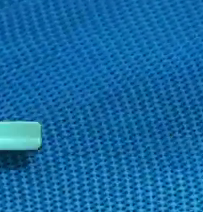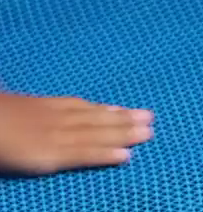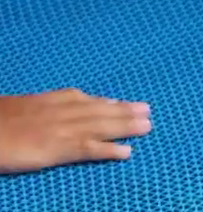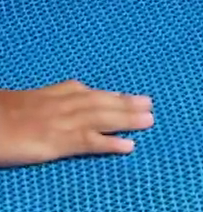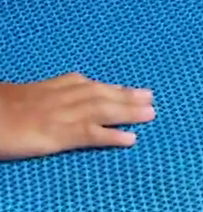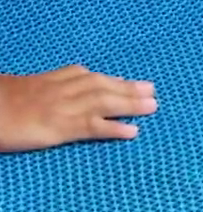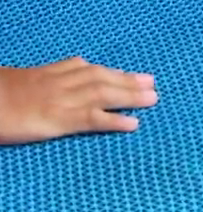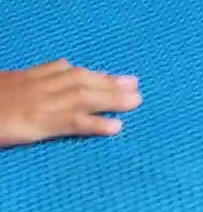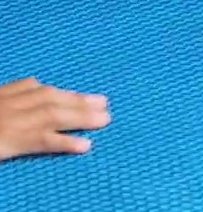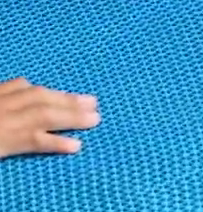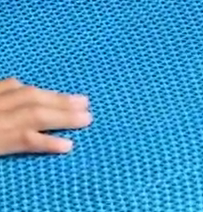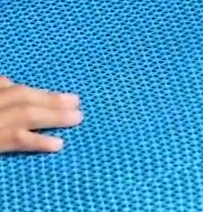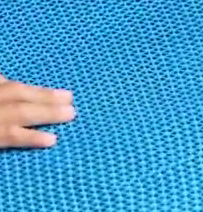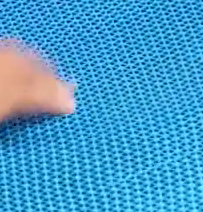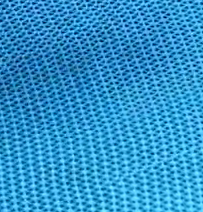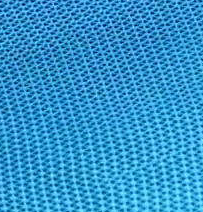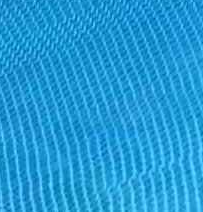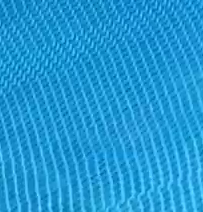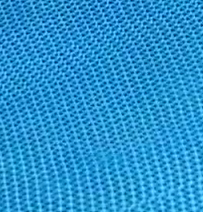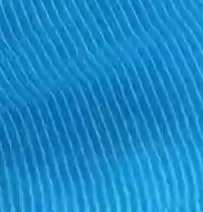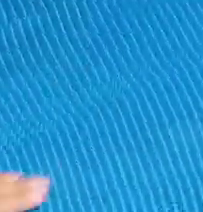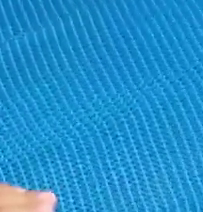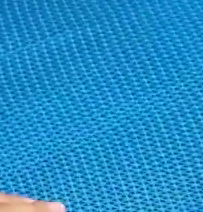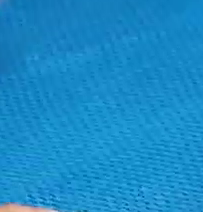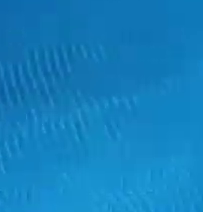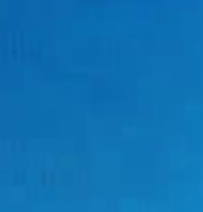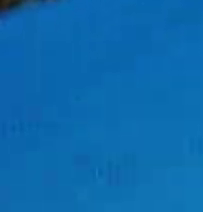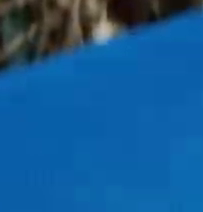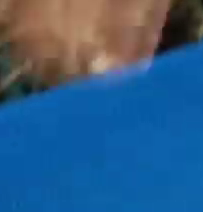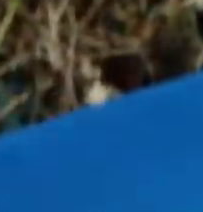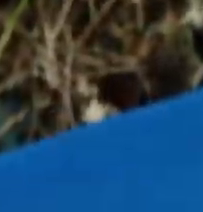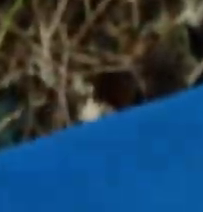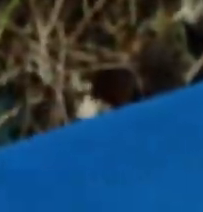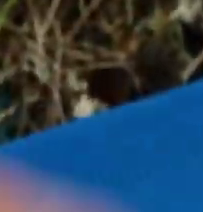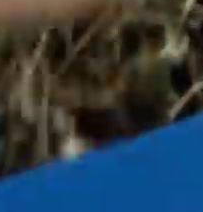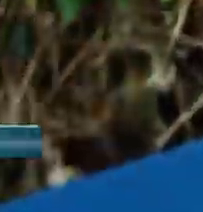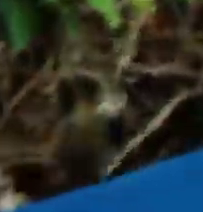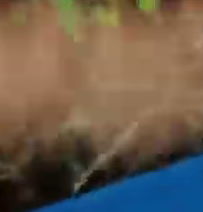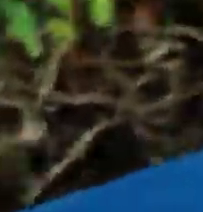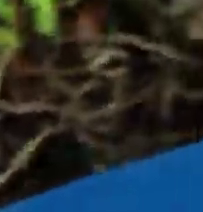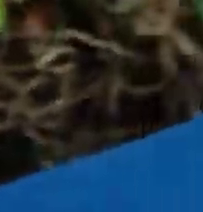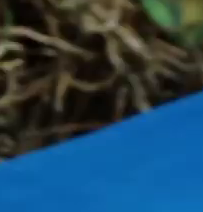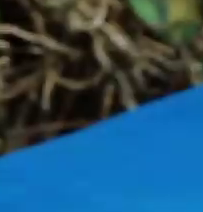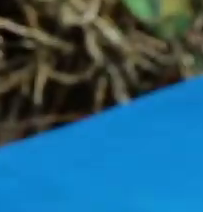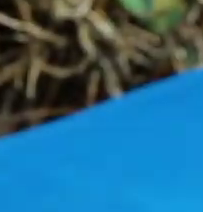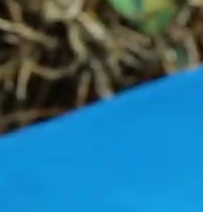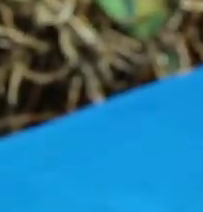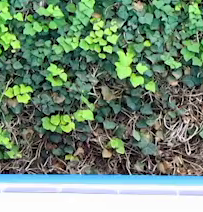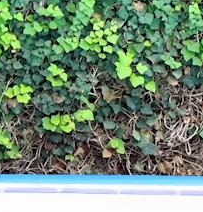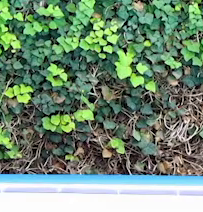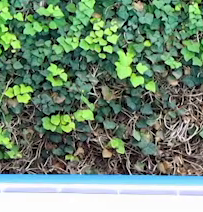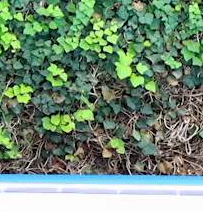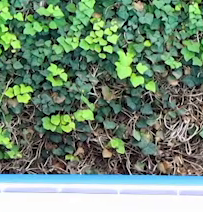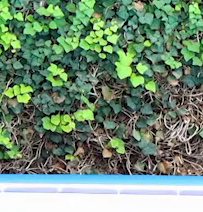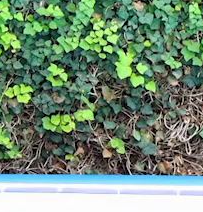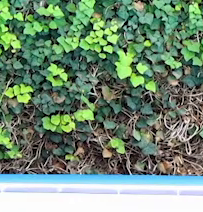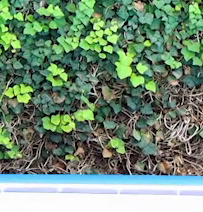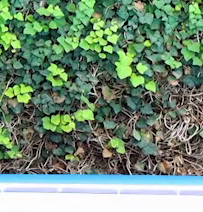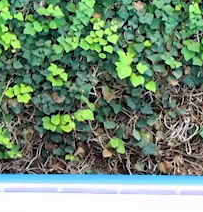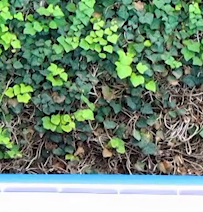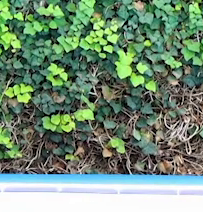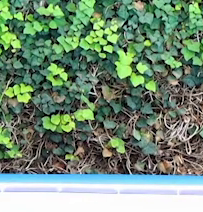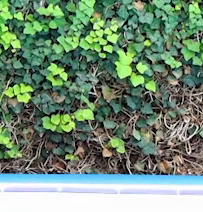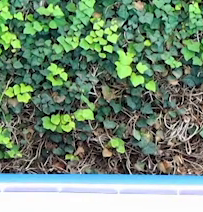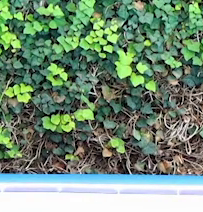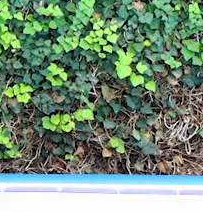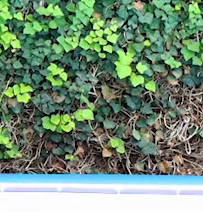Elevamos derecha, izquierda. Derecha, izquierda, muy bien. Bien estirado al frente. Que sea al frente, no